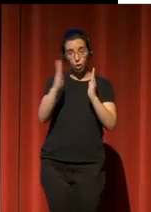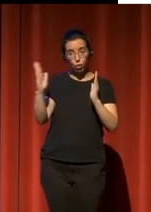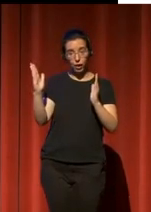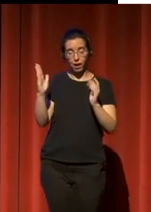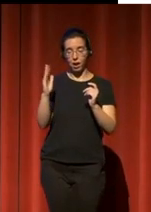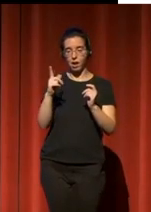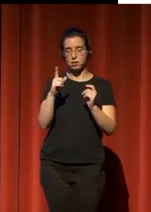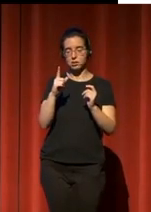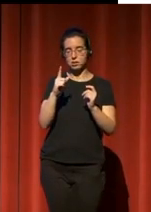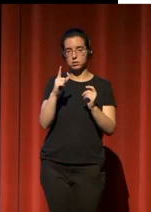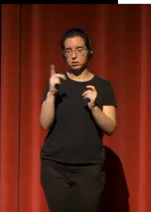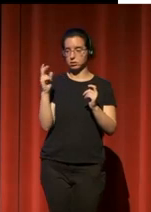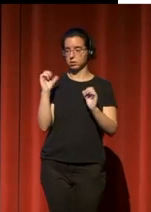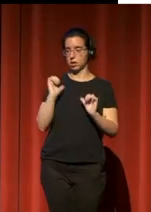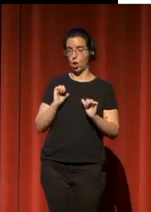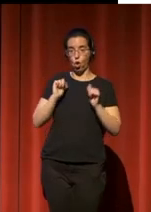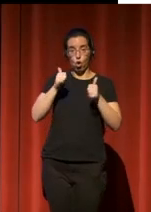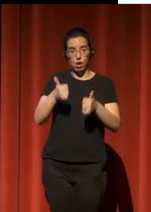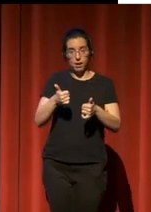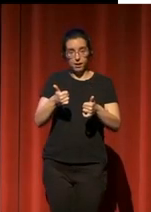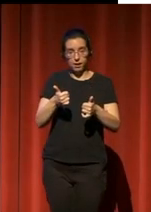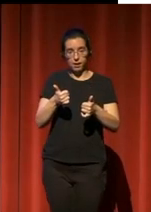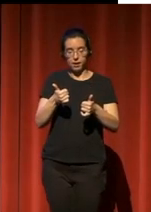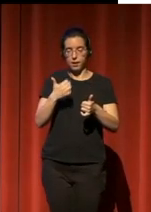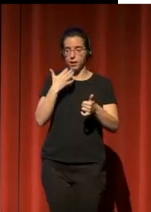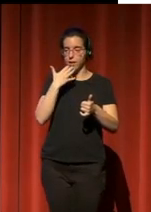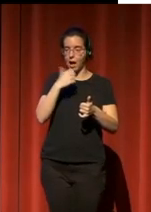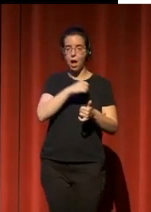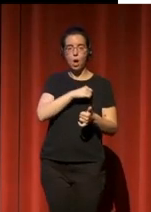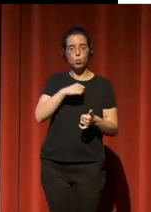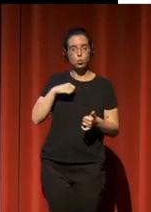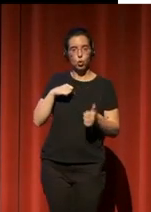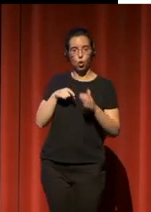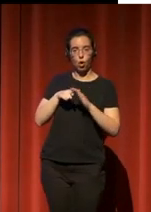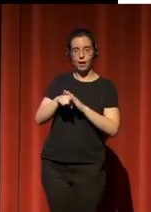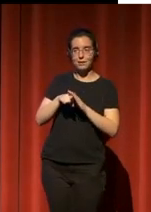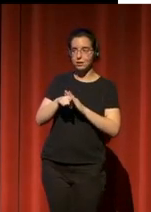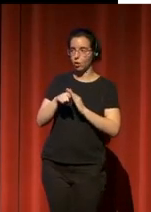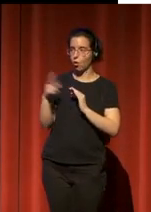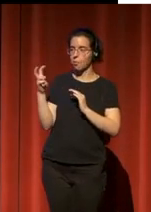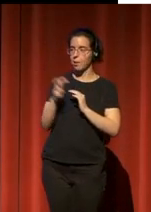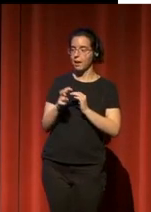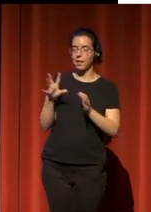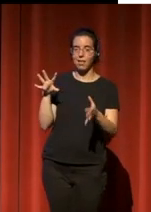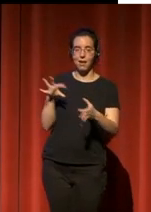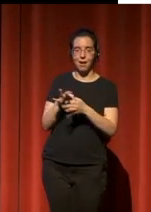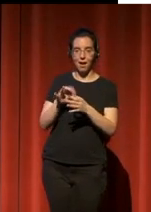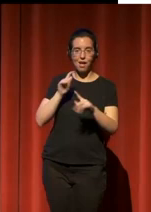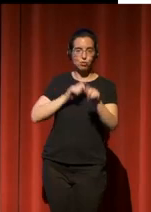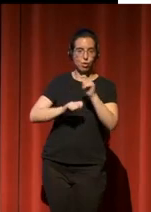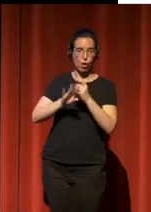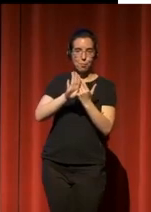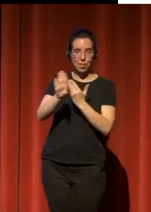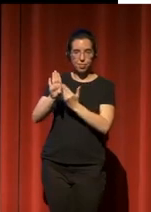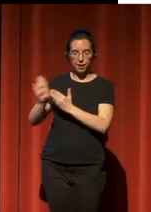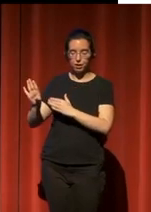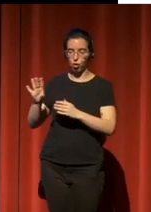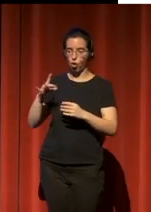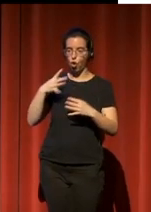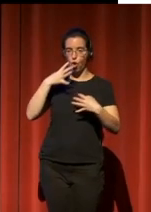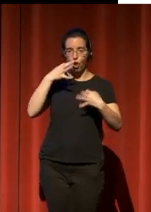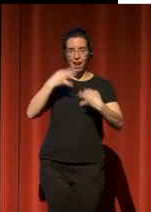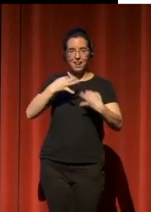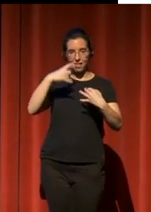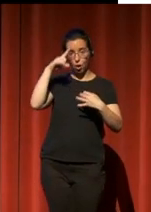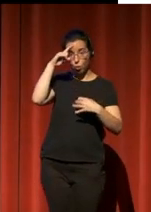que tienen su origen en bibliotecas autogestionadas de asociaciones vecinales en algunos territorios y algunas realidades Rurales es